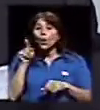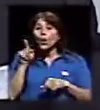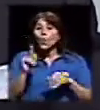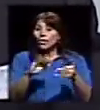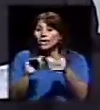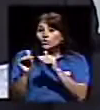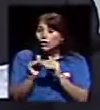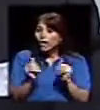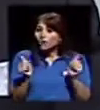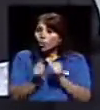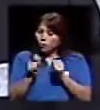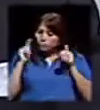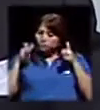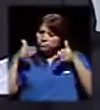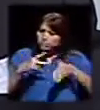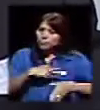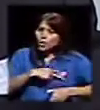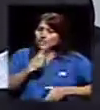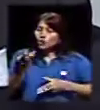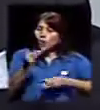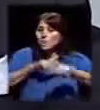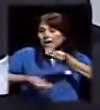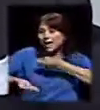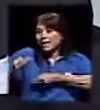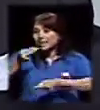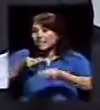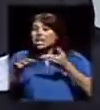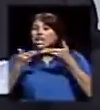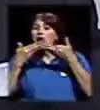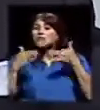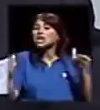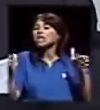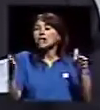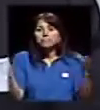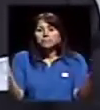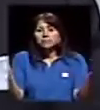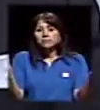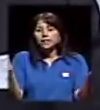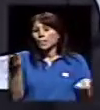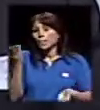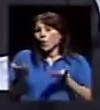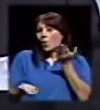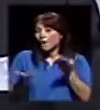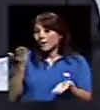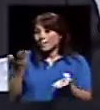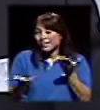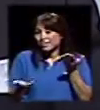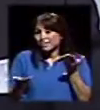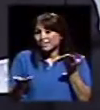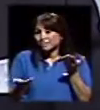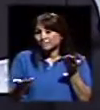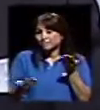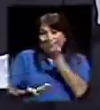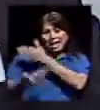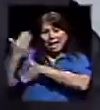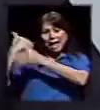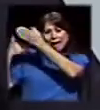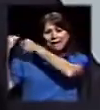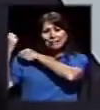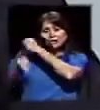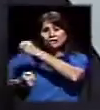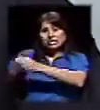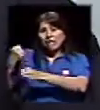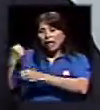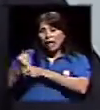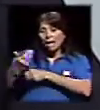mercantil muy intensa y una ciudad abierta a quien sea. Probablemente en esa temprana época o